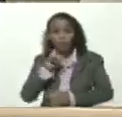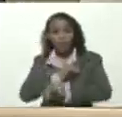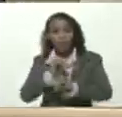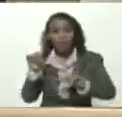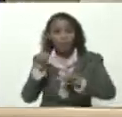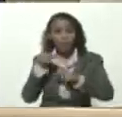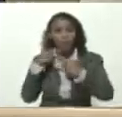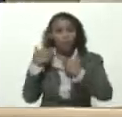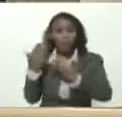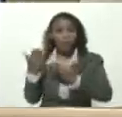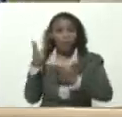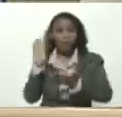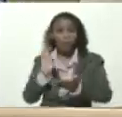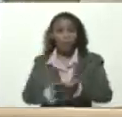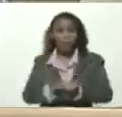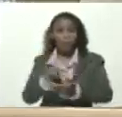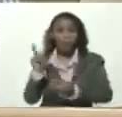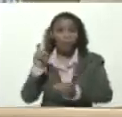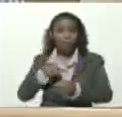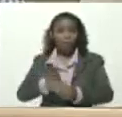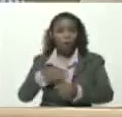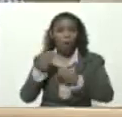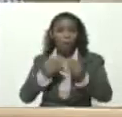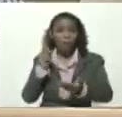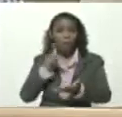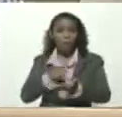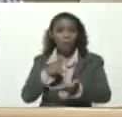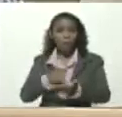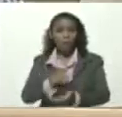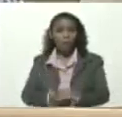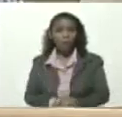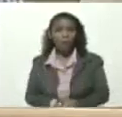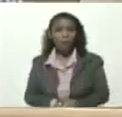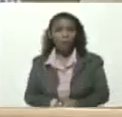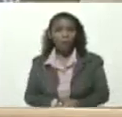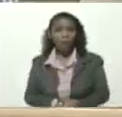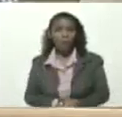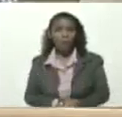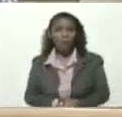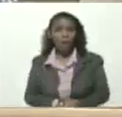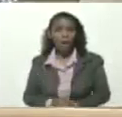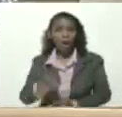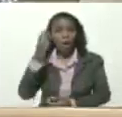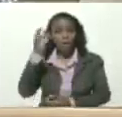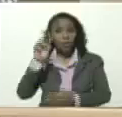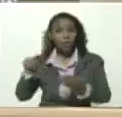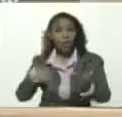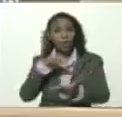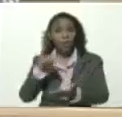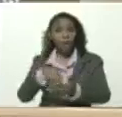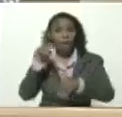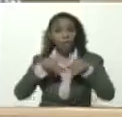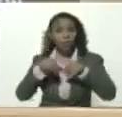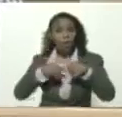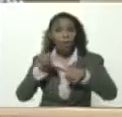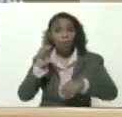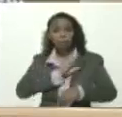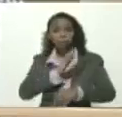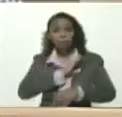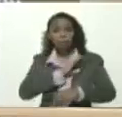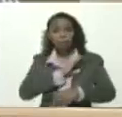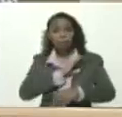finalmente está inscrito como candidato. El Consejo Nacional Electoral va a tener en su